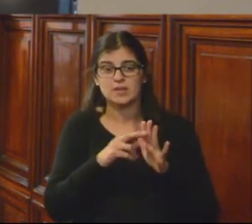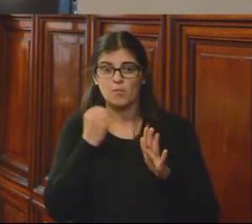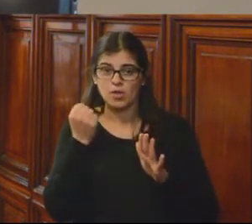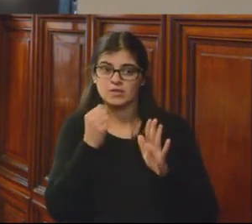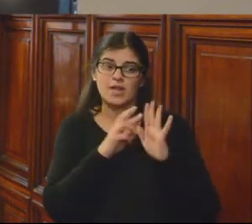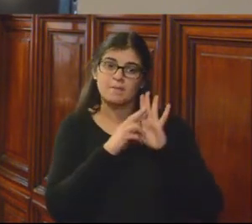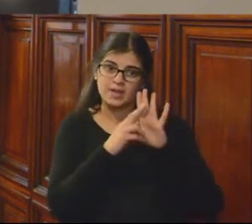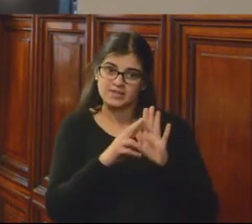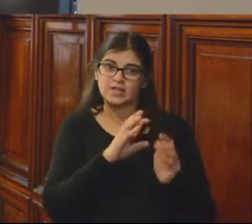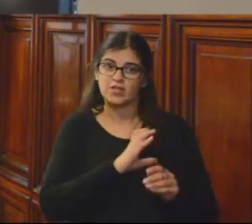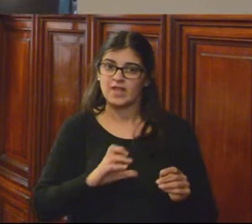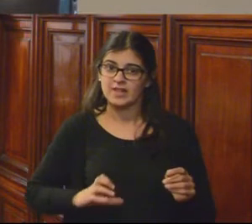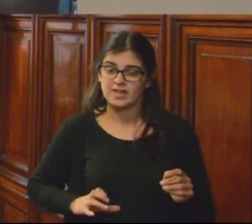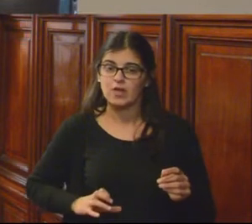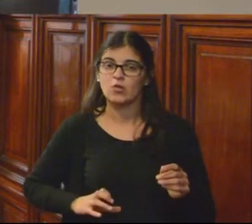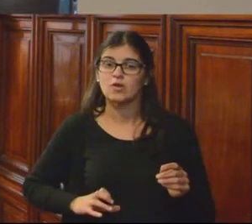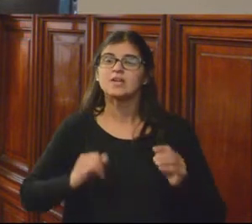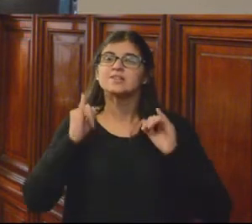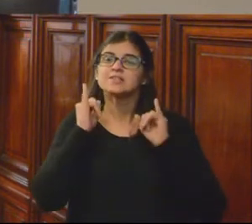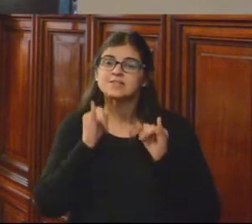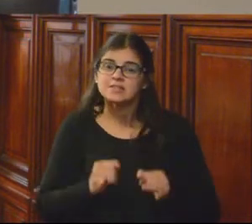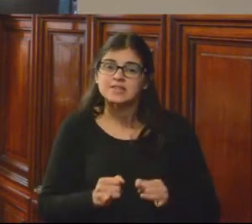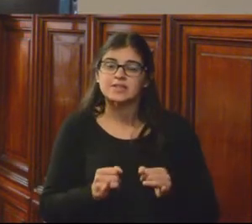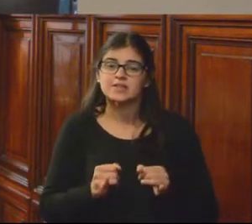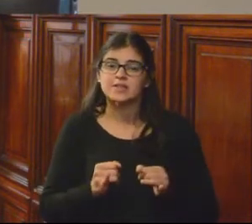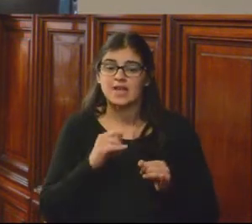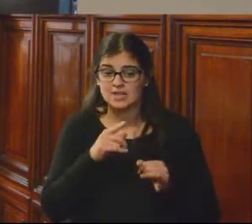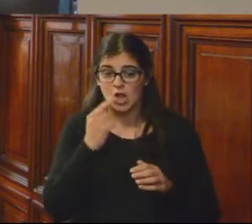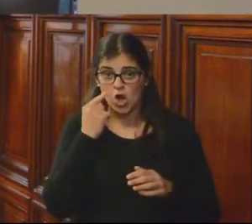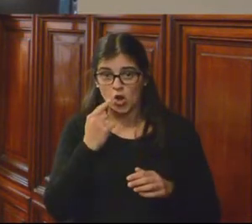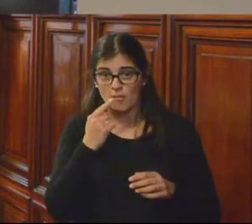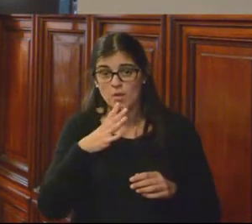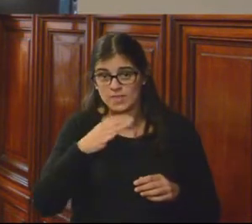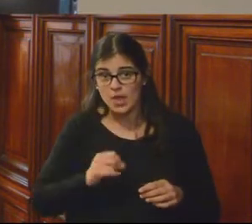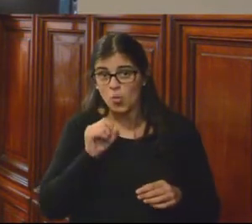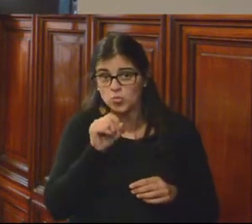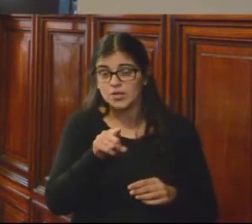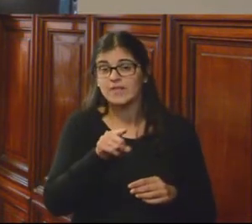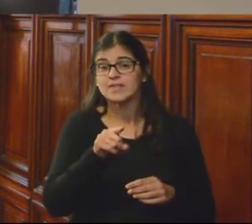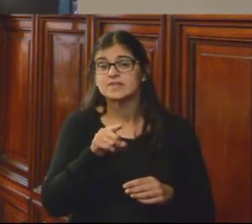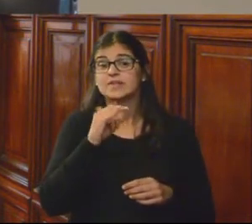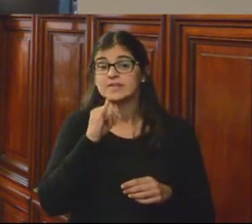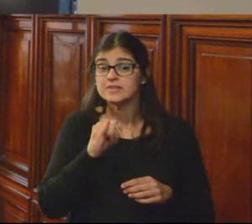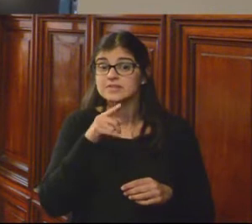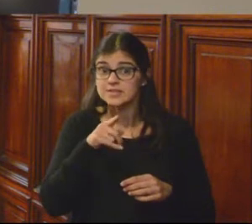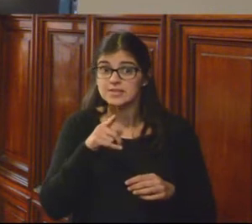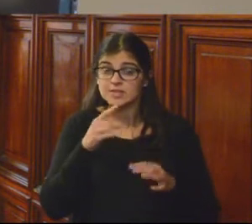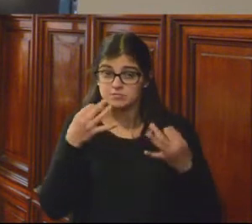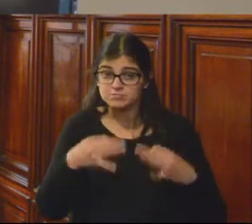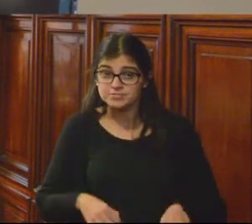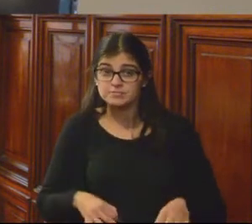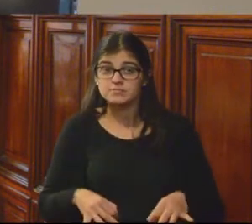del Estado, si son esas las cifras que manejan ustedes. Y ahí, si son,